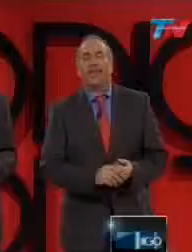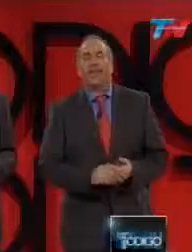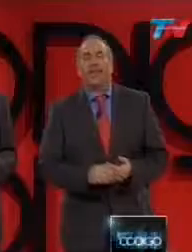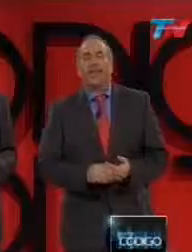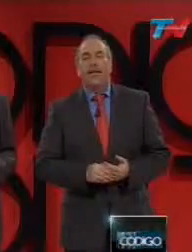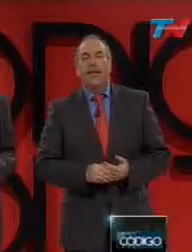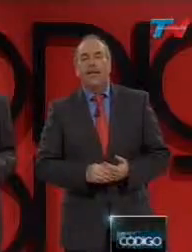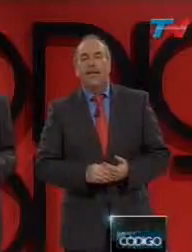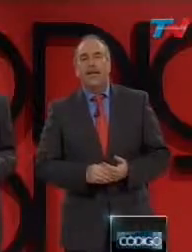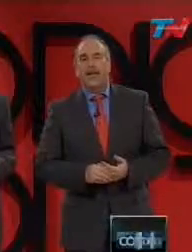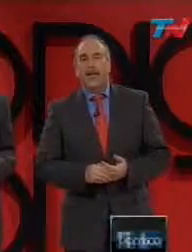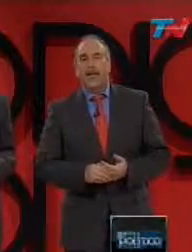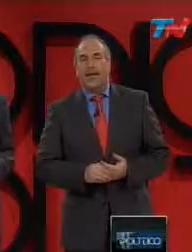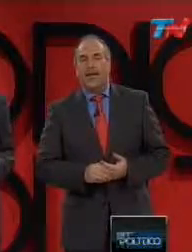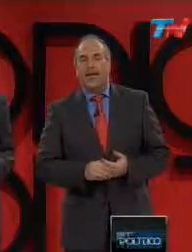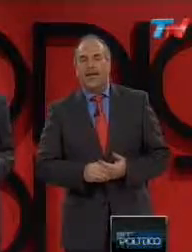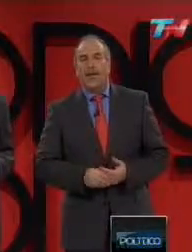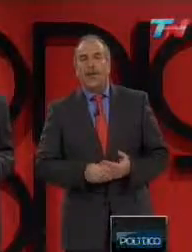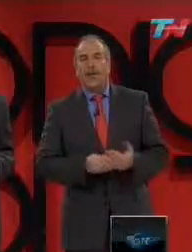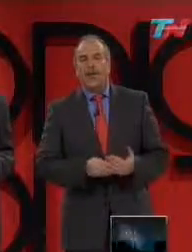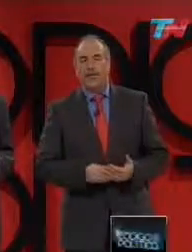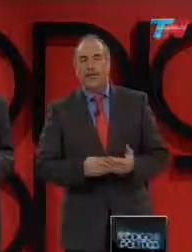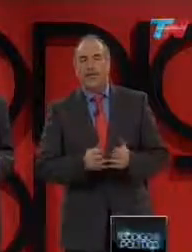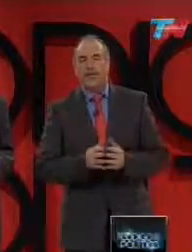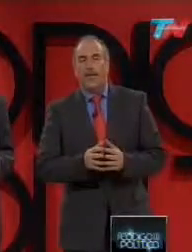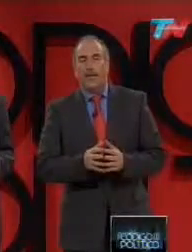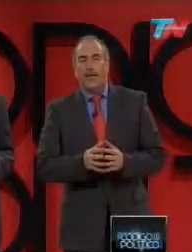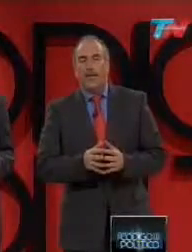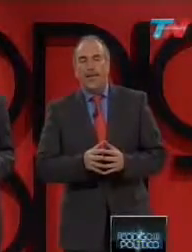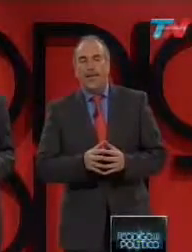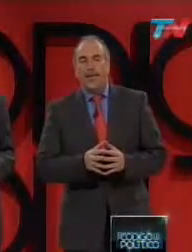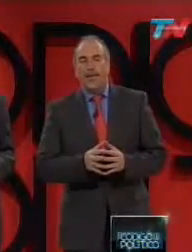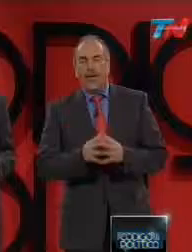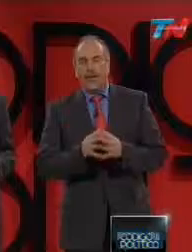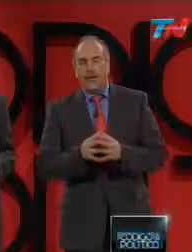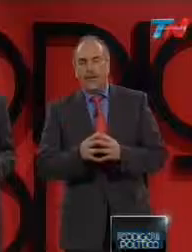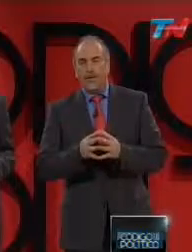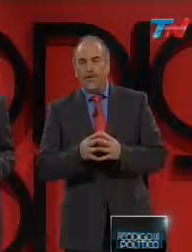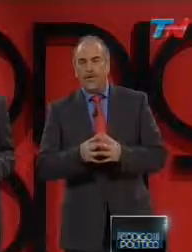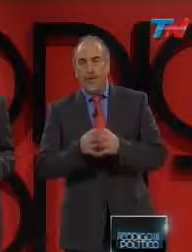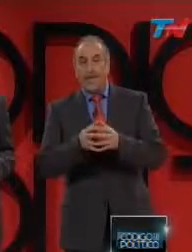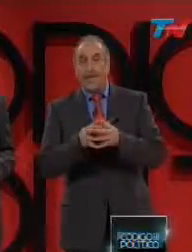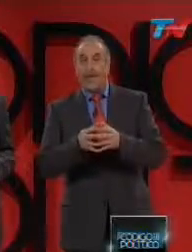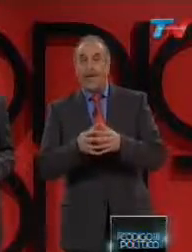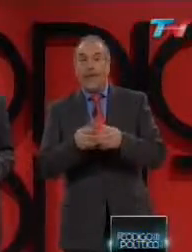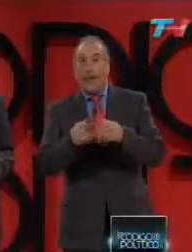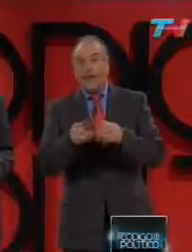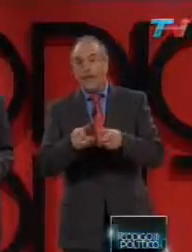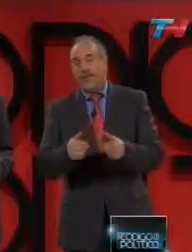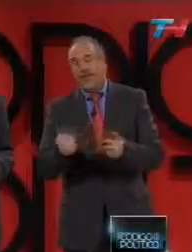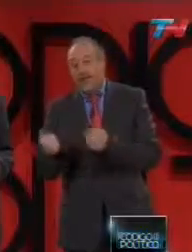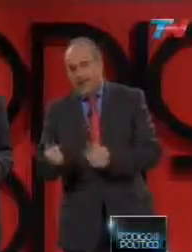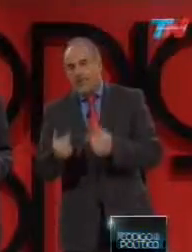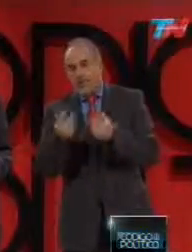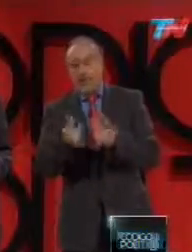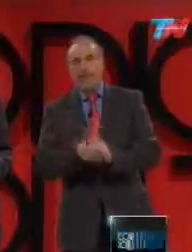adelante. Está el Chino Navarro, está Victoria Donda. Les proponemos que en un minuto veamos a Cristina hablando de este